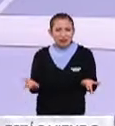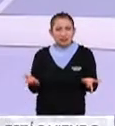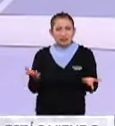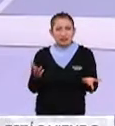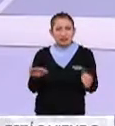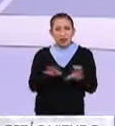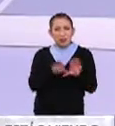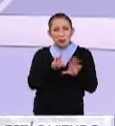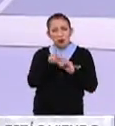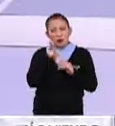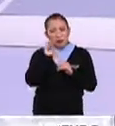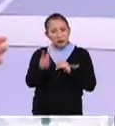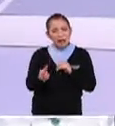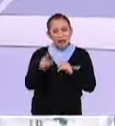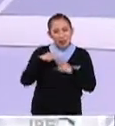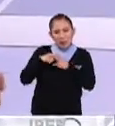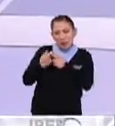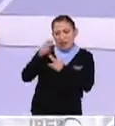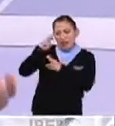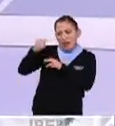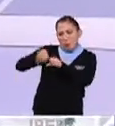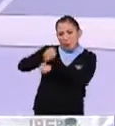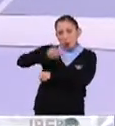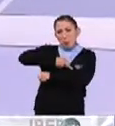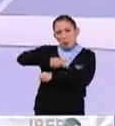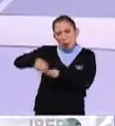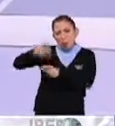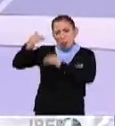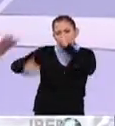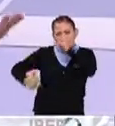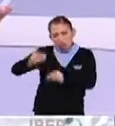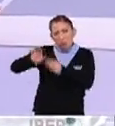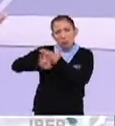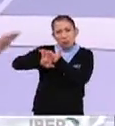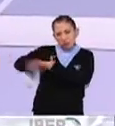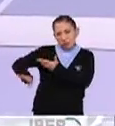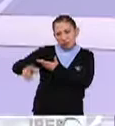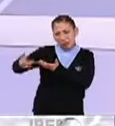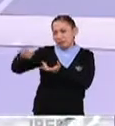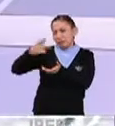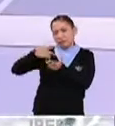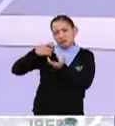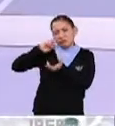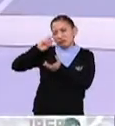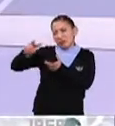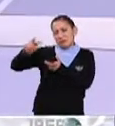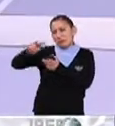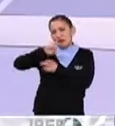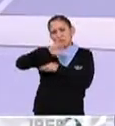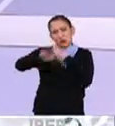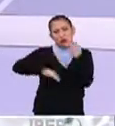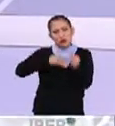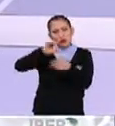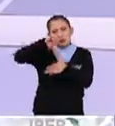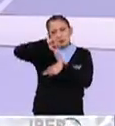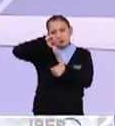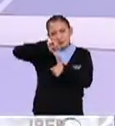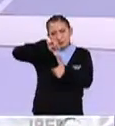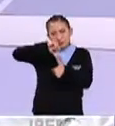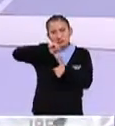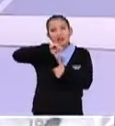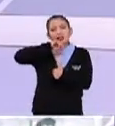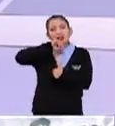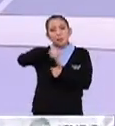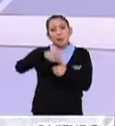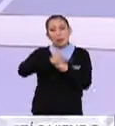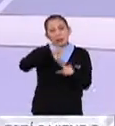cumplan estas problemáticas de origen, la violencia, la pobreza, la desigualdad, la marginación, que bueno, sucede prácticamente en todo lo que es Centroamérica,